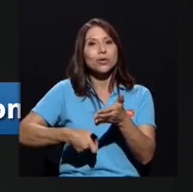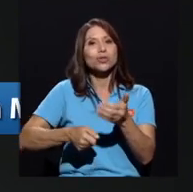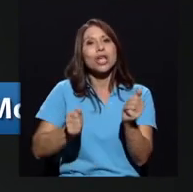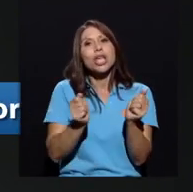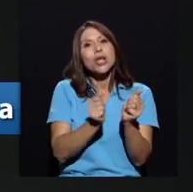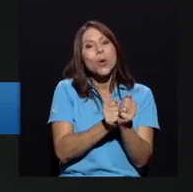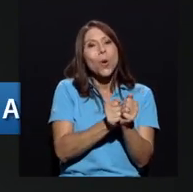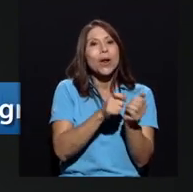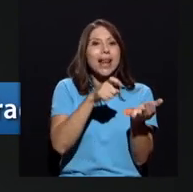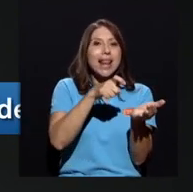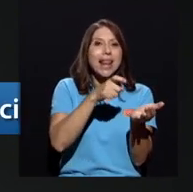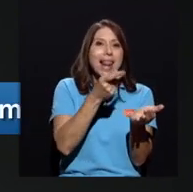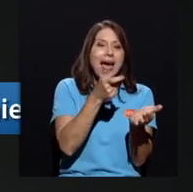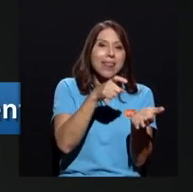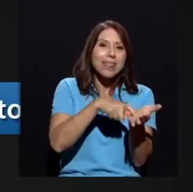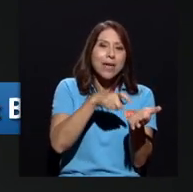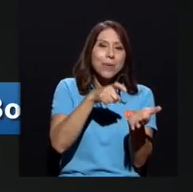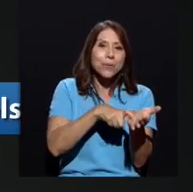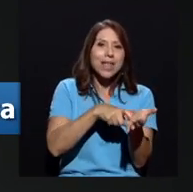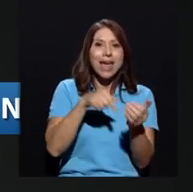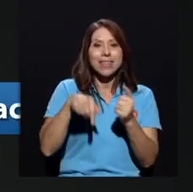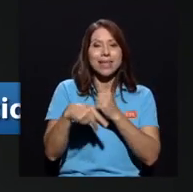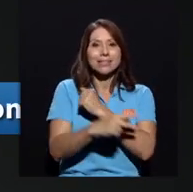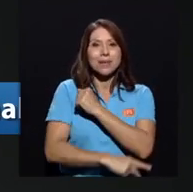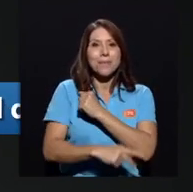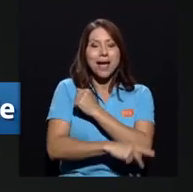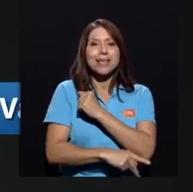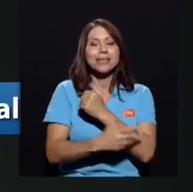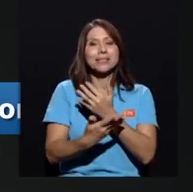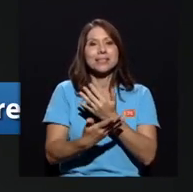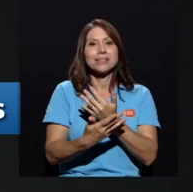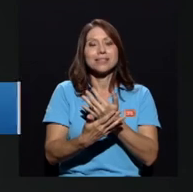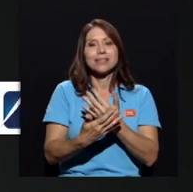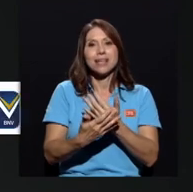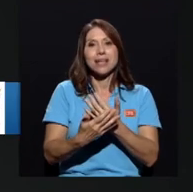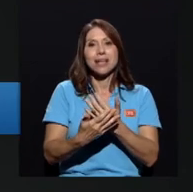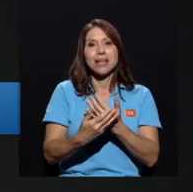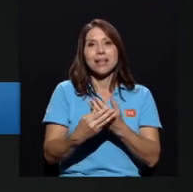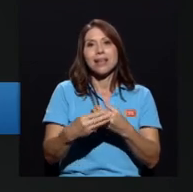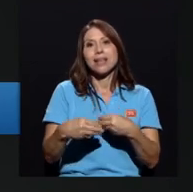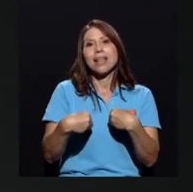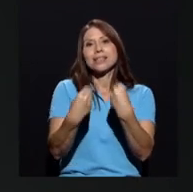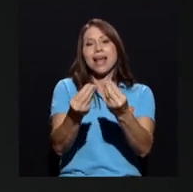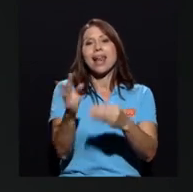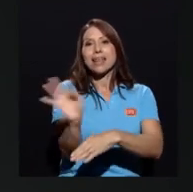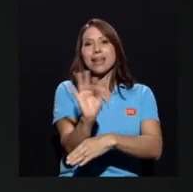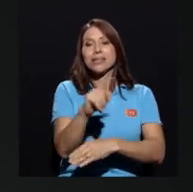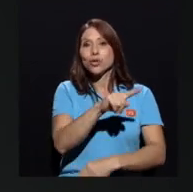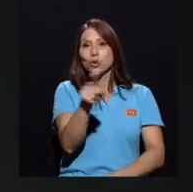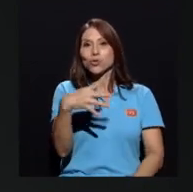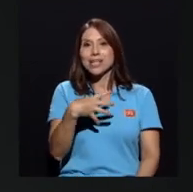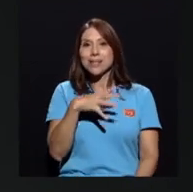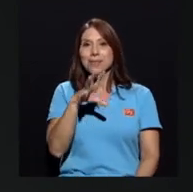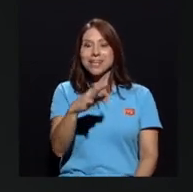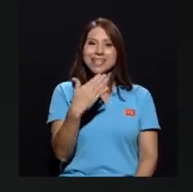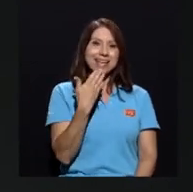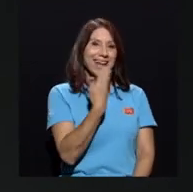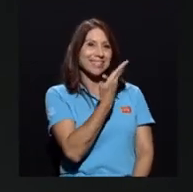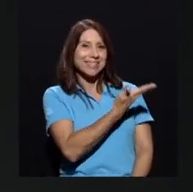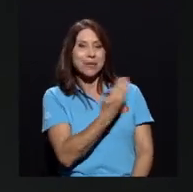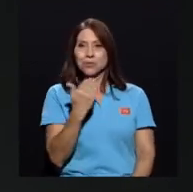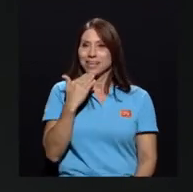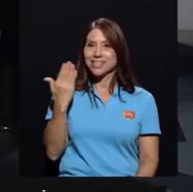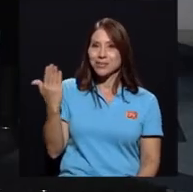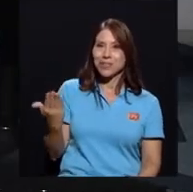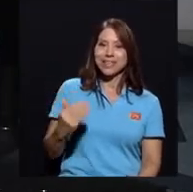deuda de este país les da la televisión que ustedes se merecen. Gracias, don Álvaro. Muchas